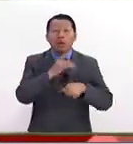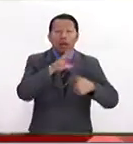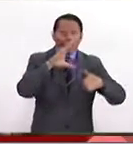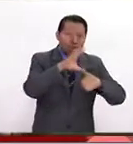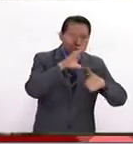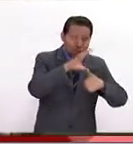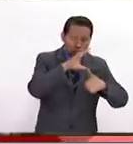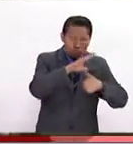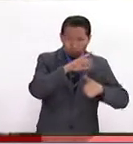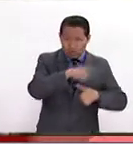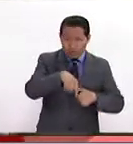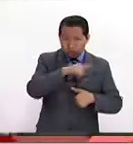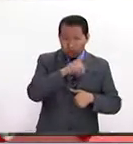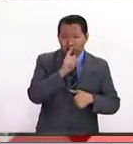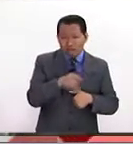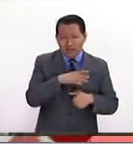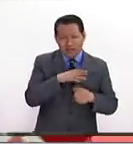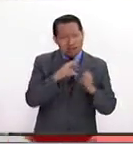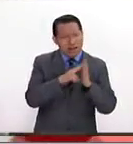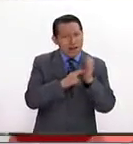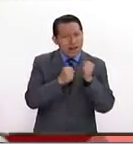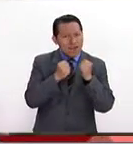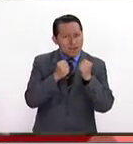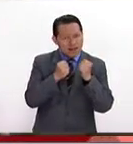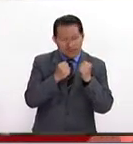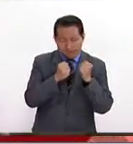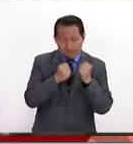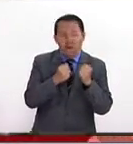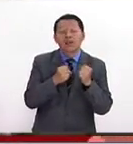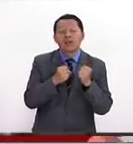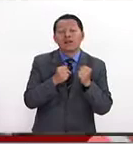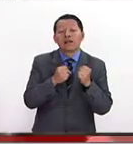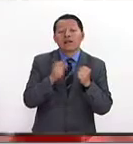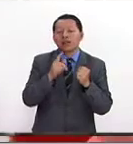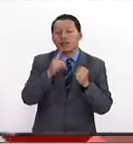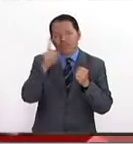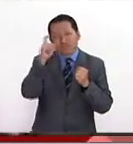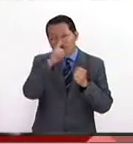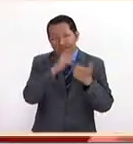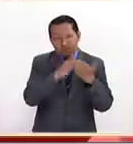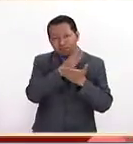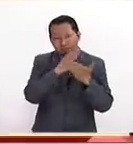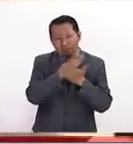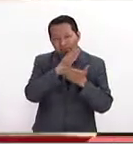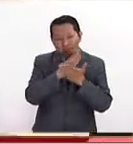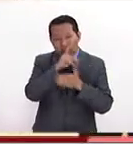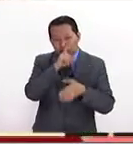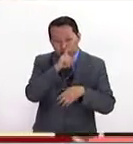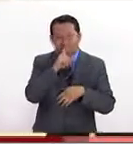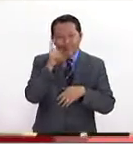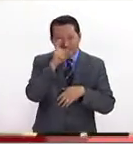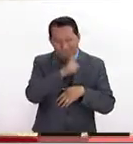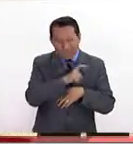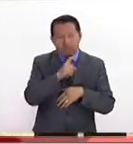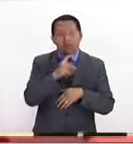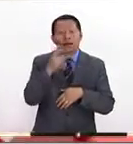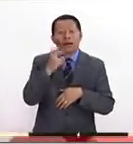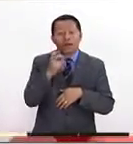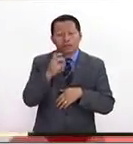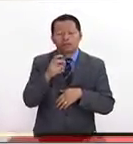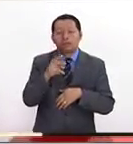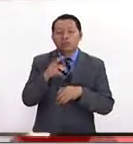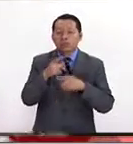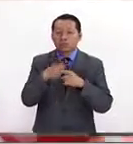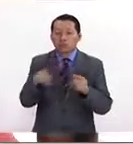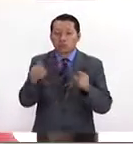particular tienen una alta normatividad. Es poco accesible para todas las mercancías. Estas economías emergentes son